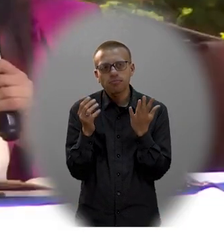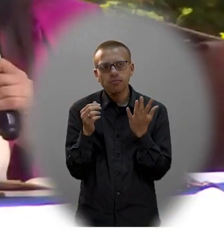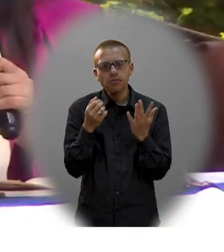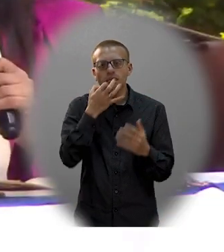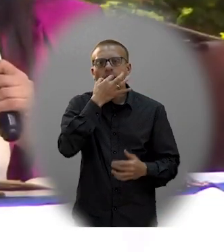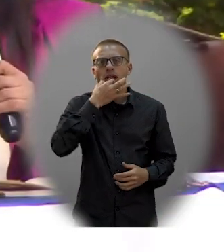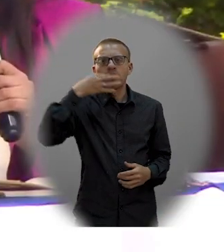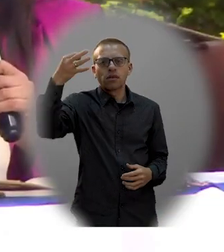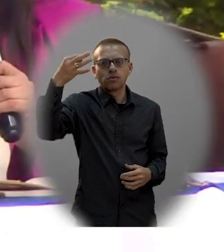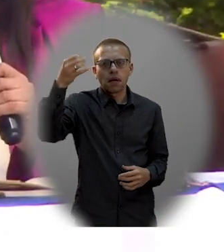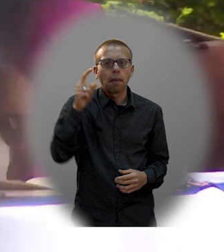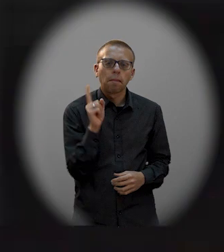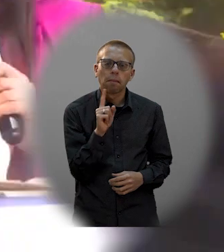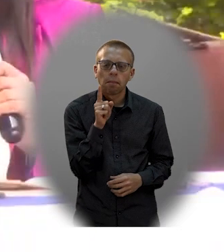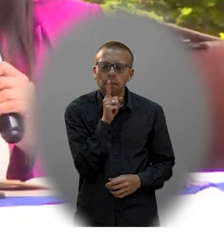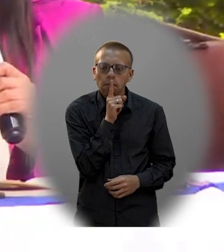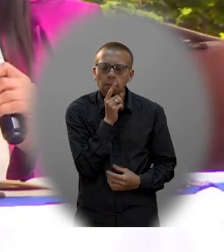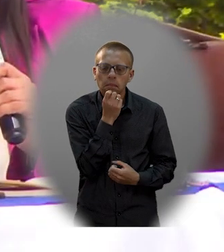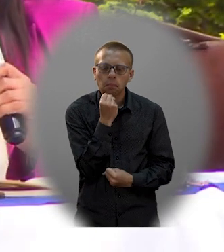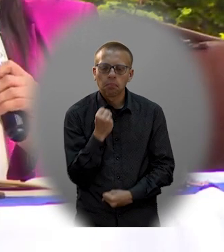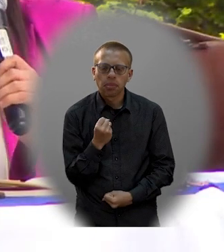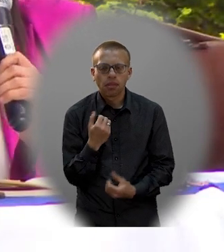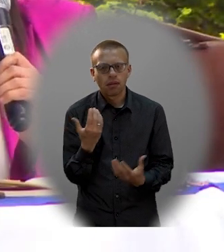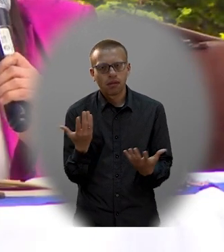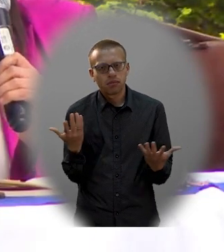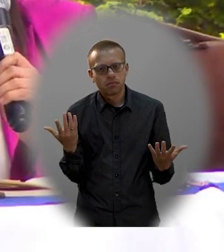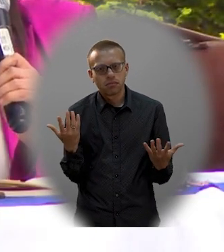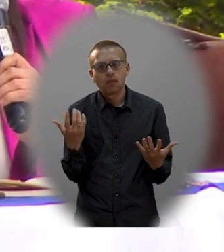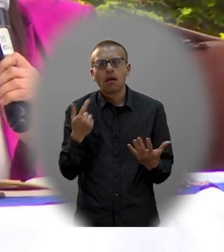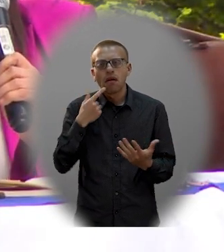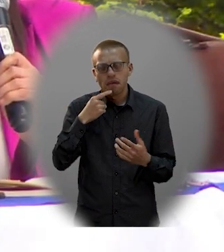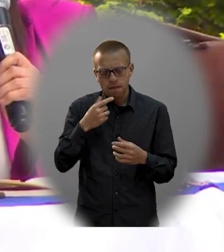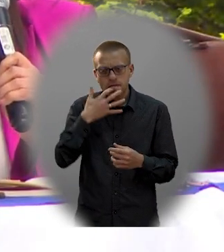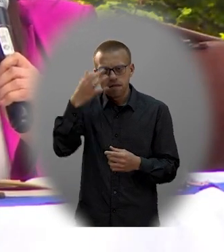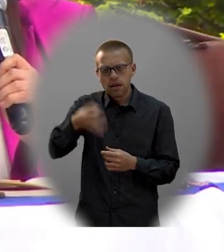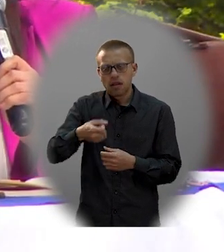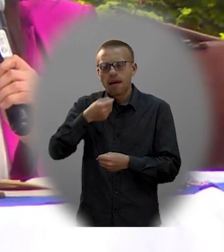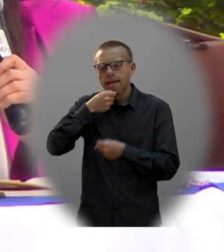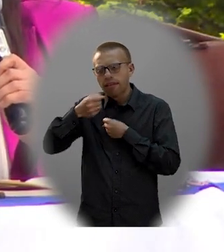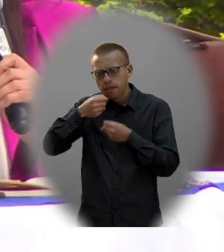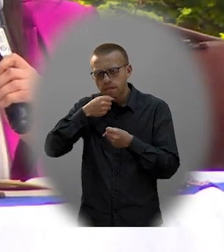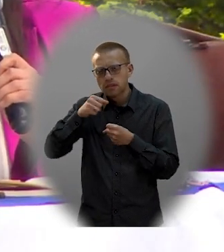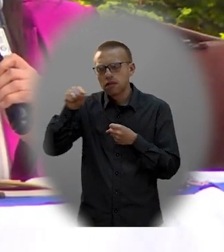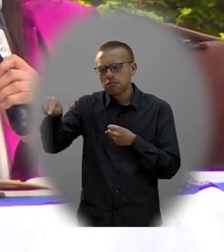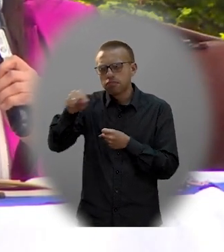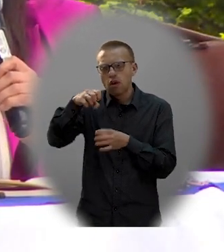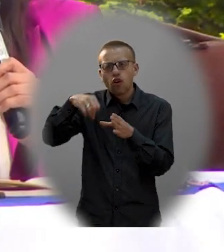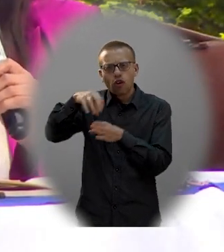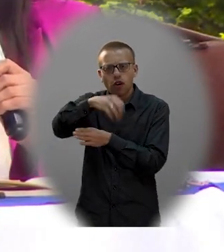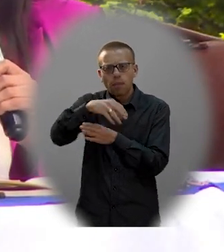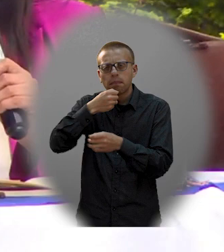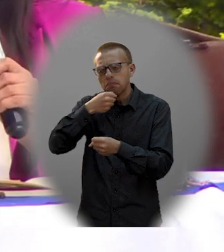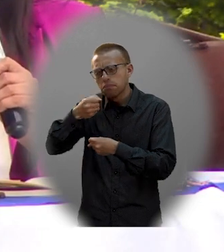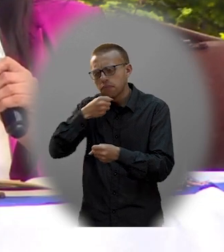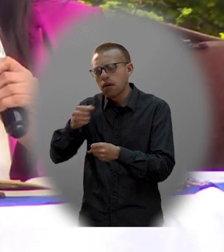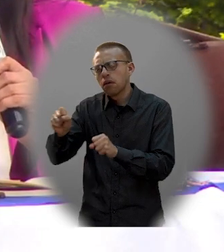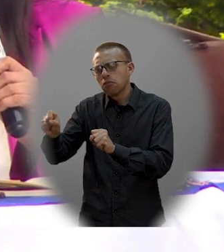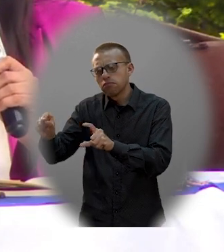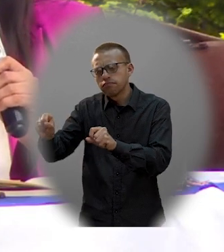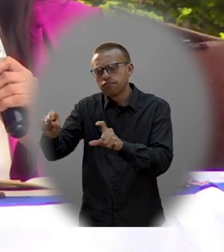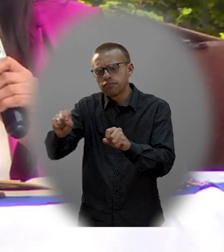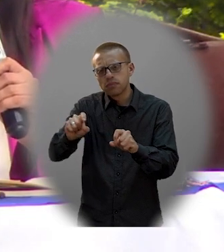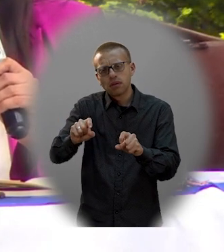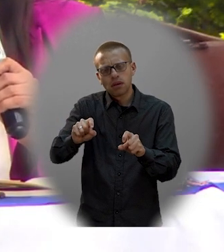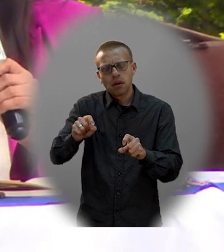denunciar. Una de las frases recurrentes en las entrevistas que hicimos, de nuevo, de las contratistas era: nosotros no contamos para